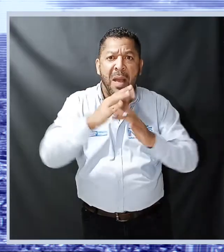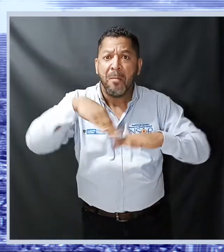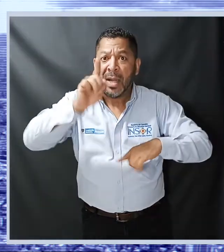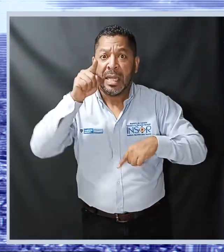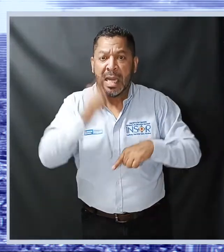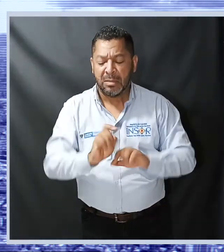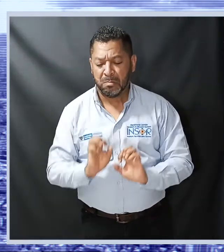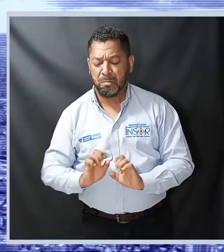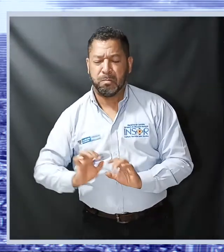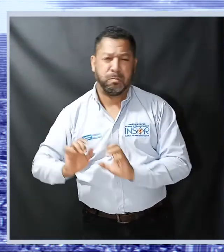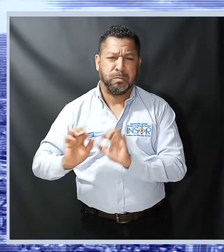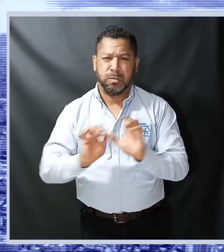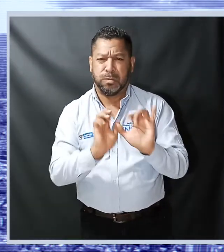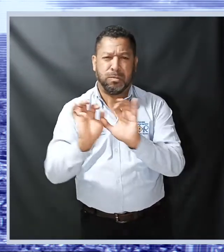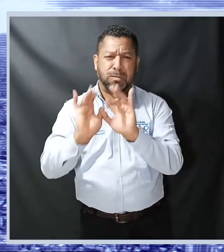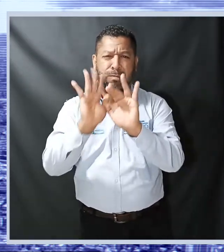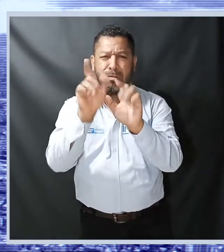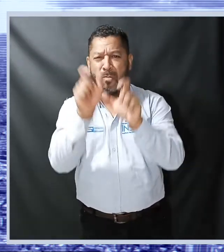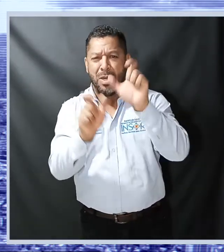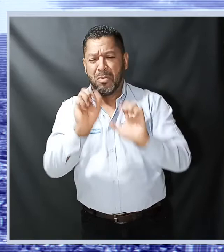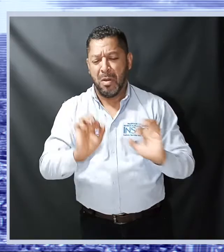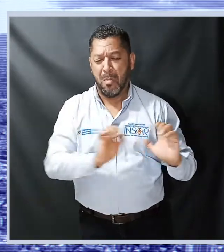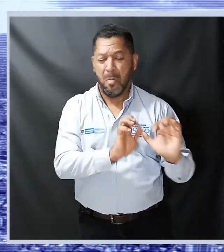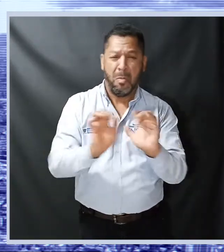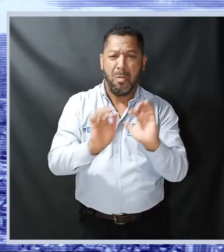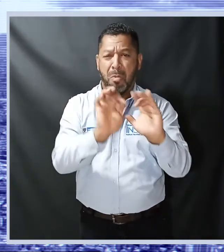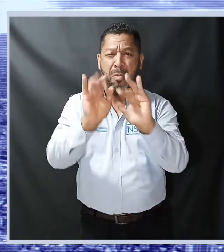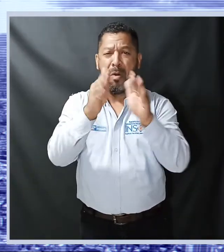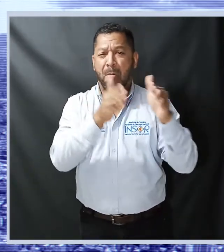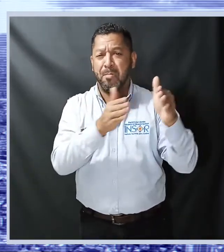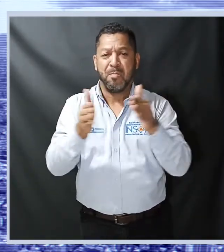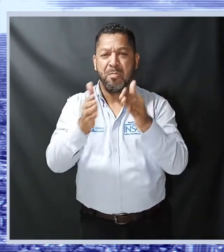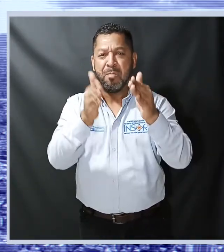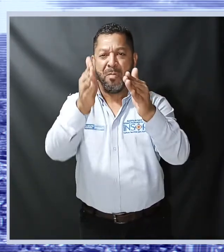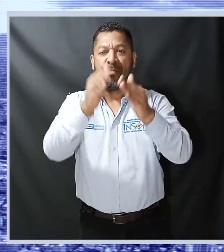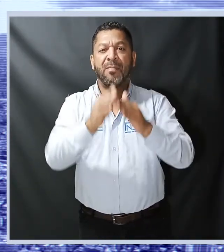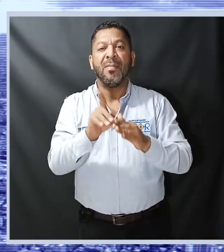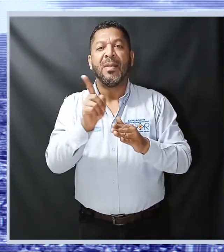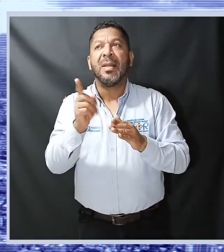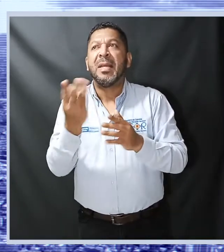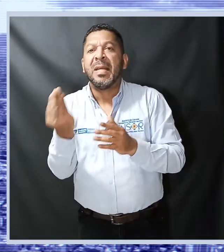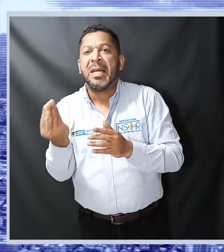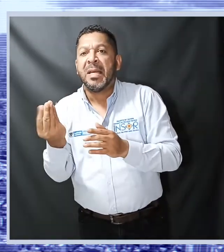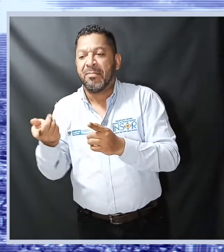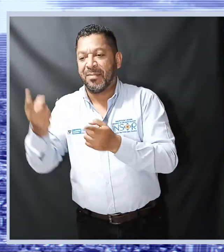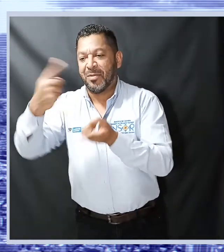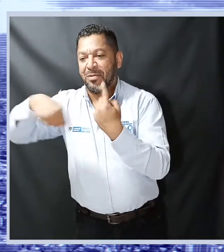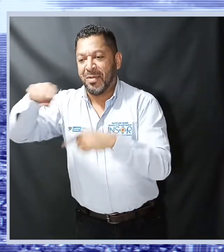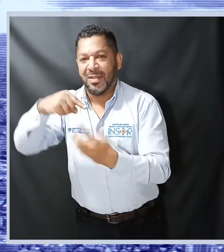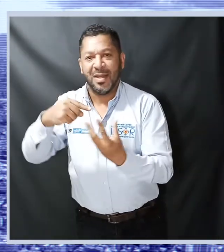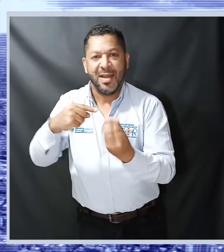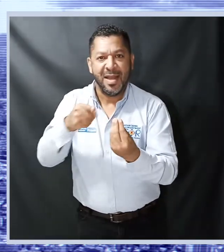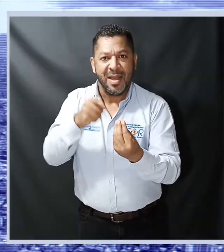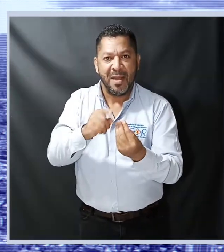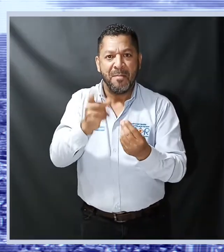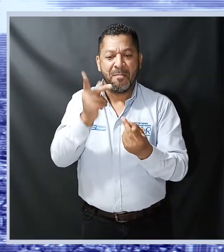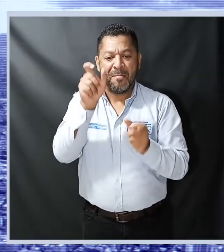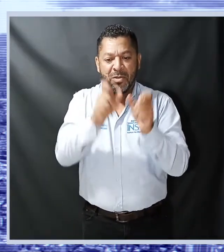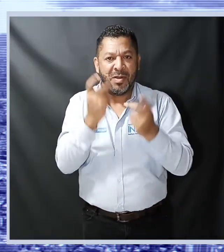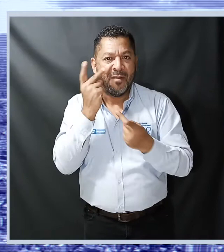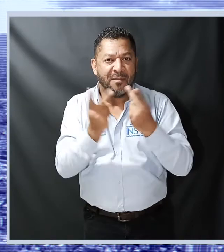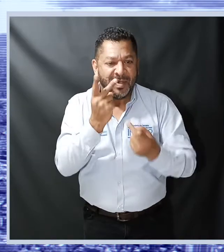Semana Santa sube mucha gente al santuario por este camino. Esto es una mezcla de